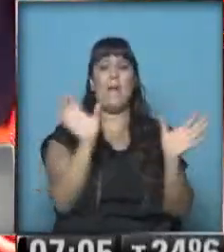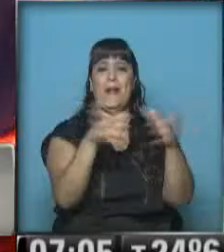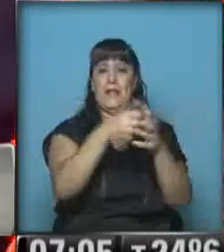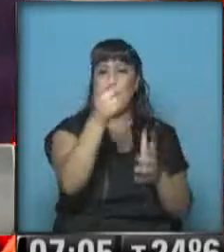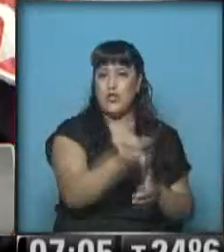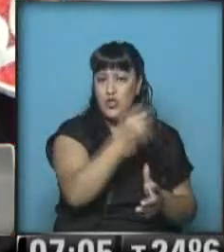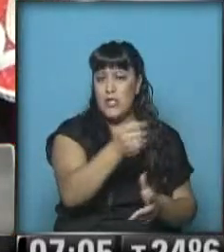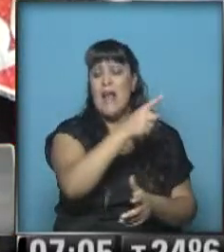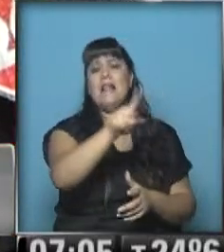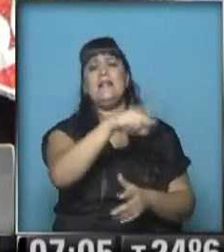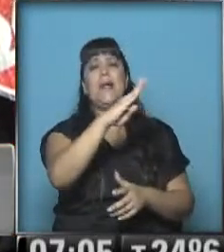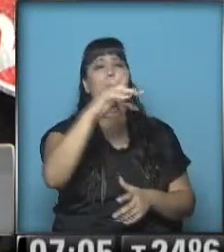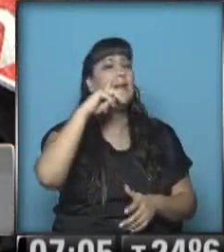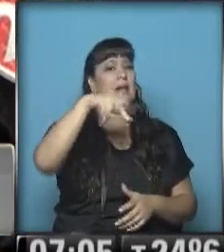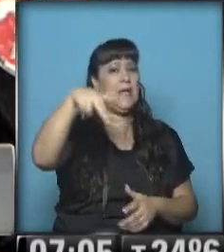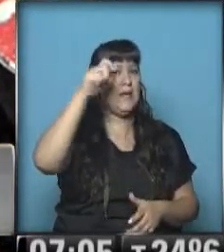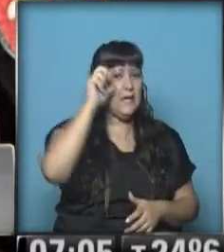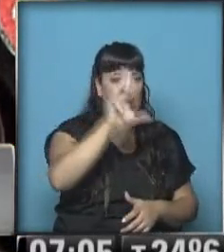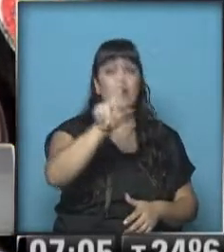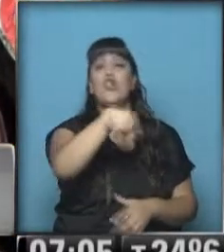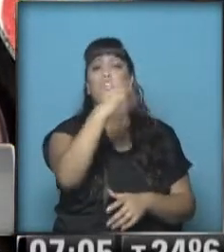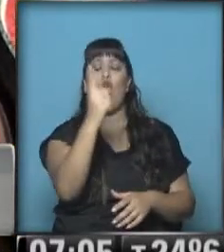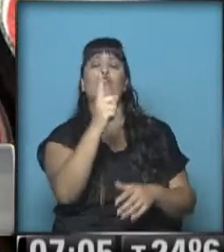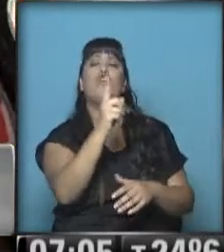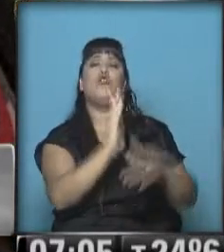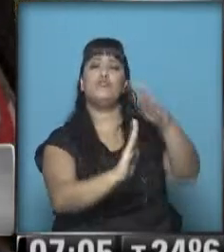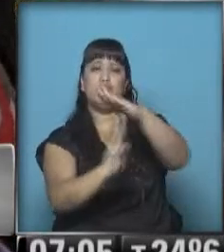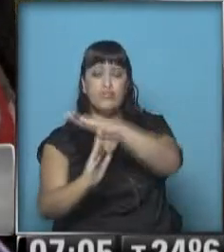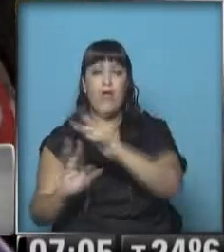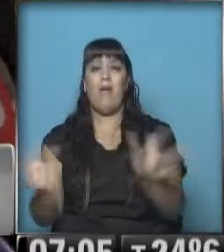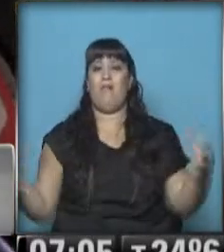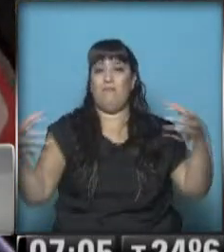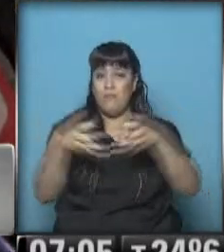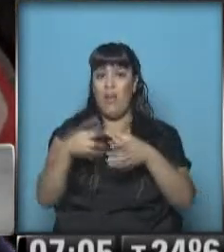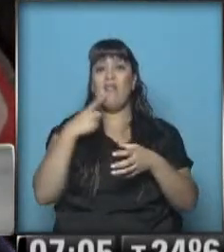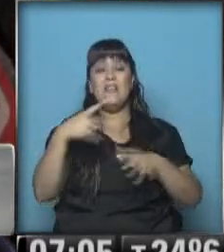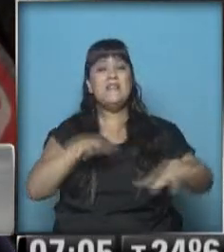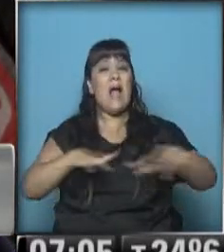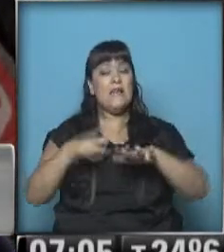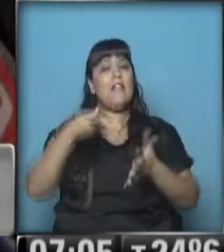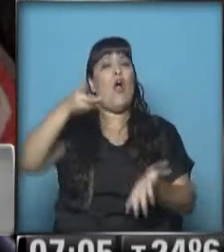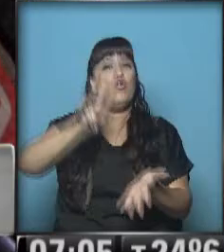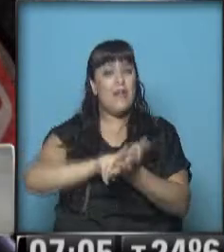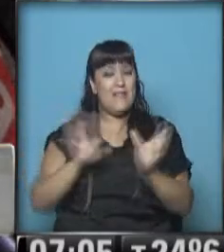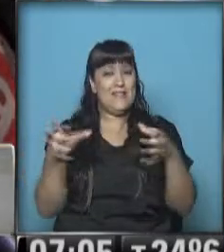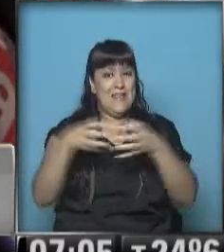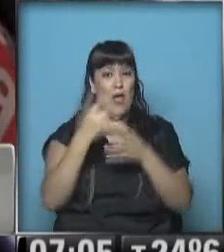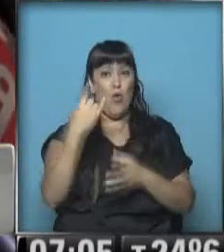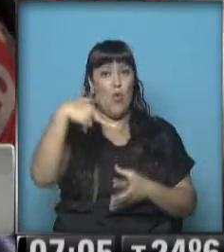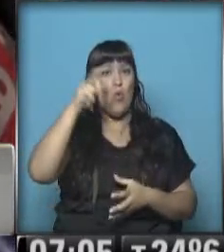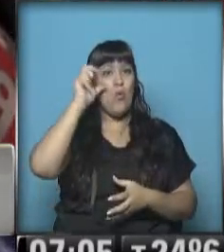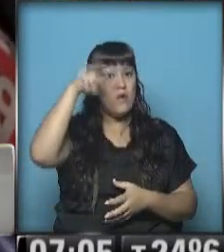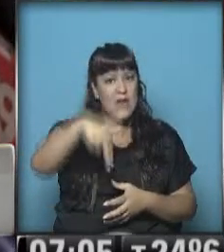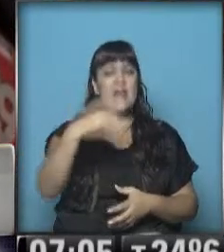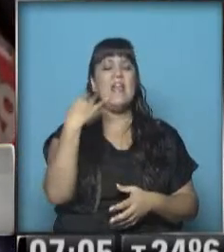con Hermes Wiener y otros dirigentes del partido, para retomar lo que ellos dicen, actividad institucional del Frente Amplio, y hay que enviar un mensaje